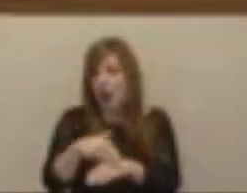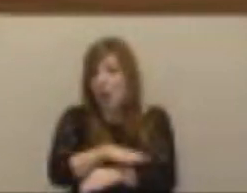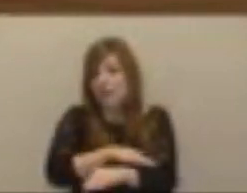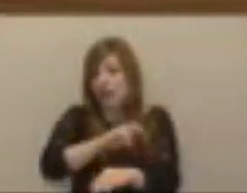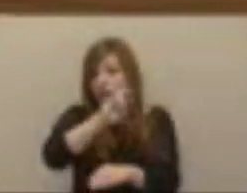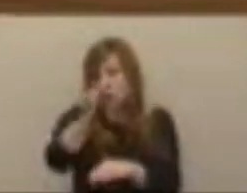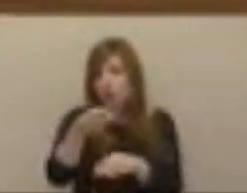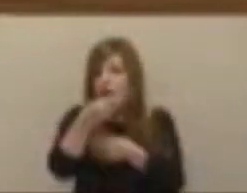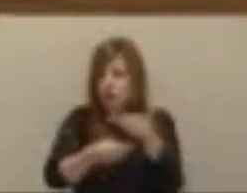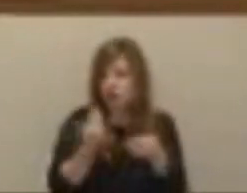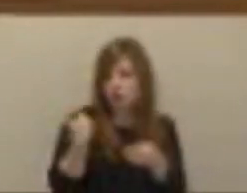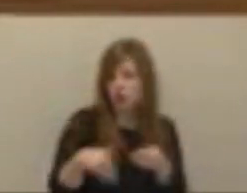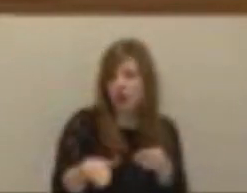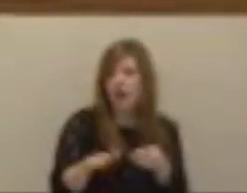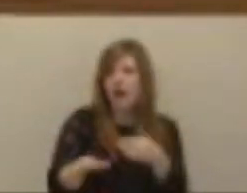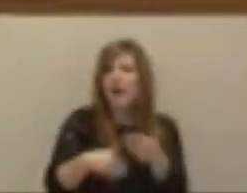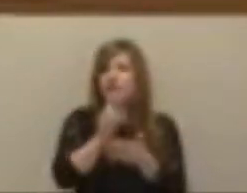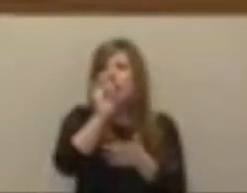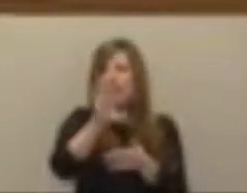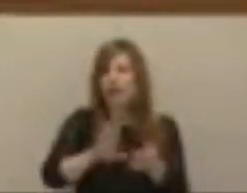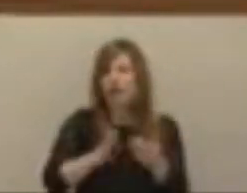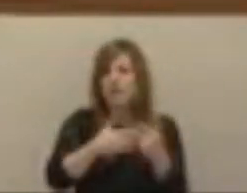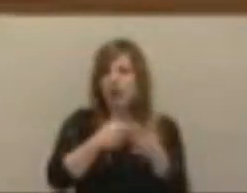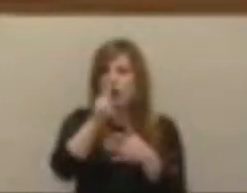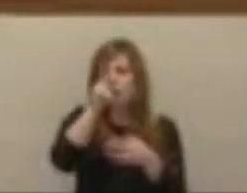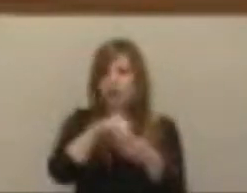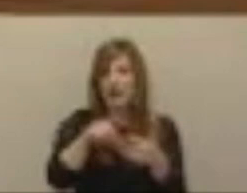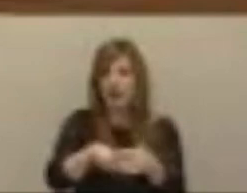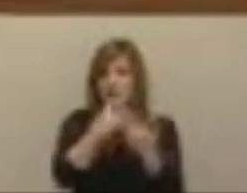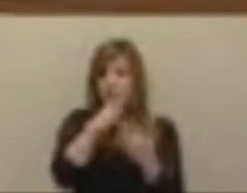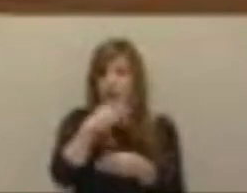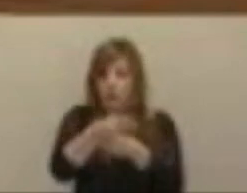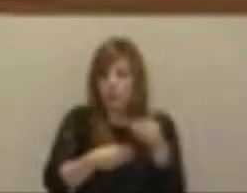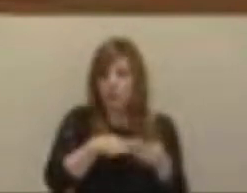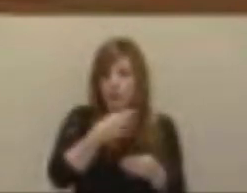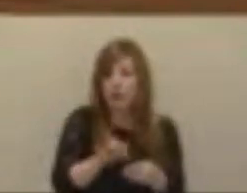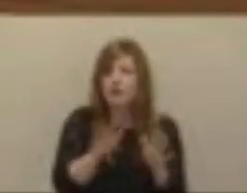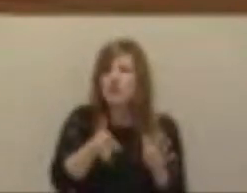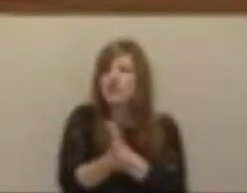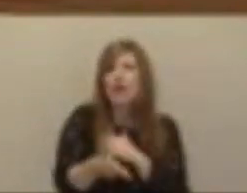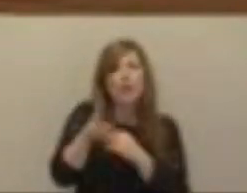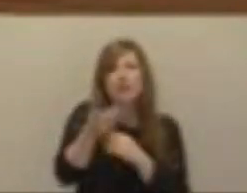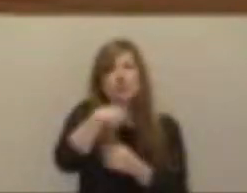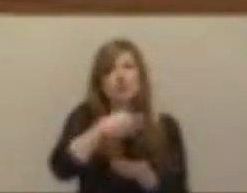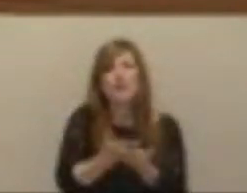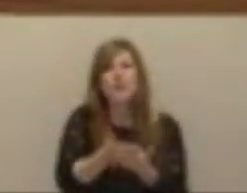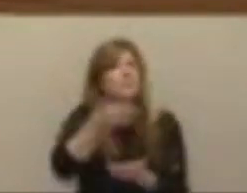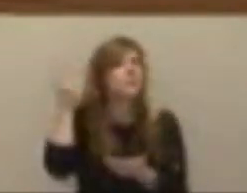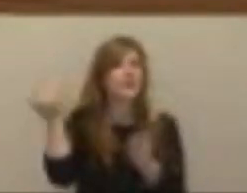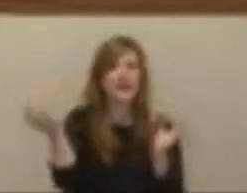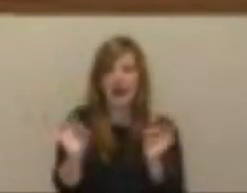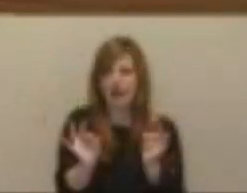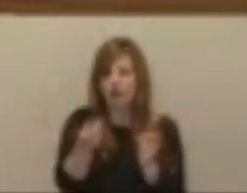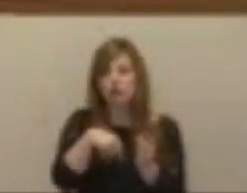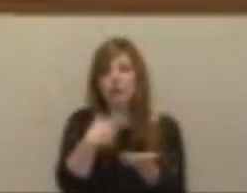otras administraciones, hasta el 15 de marzo de 2016, para poder utilizarlo. Pero es que es un derecho. Aquí no se están pidiendo privilegios de nadie. Aquí lo que